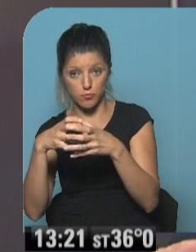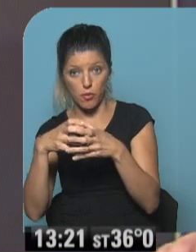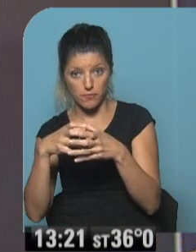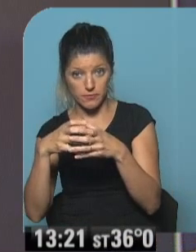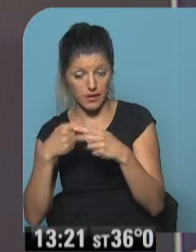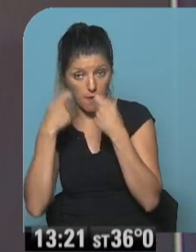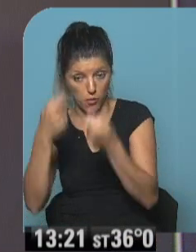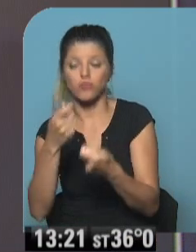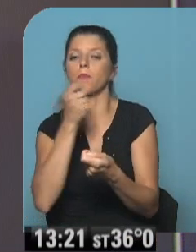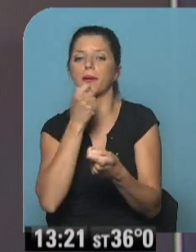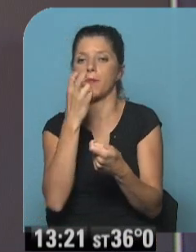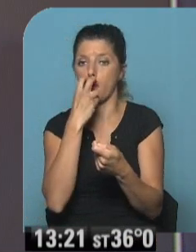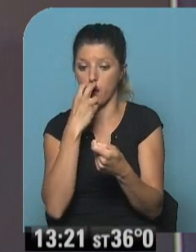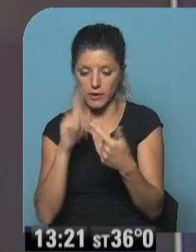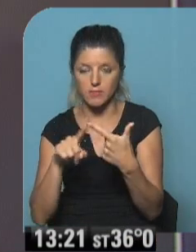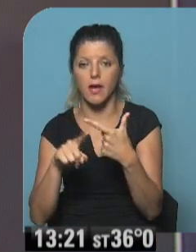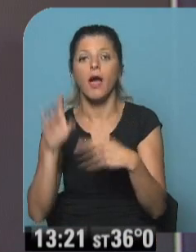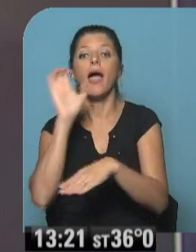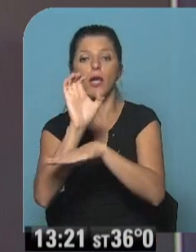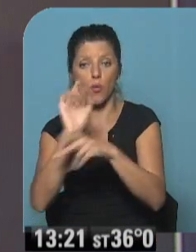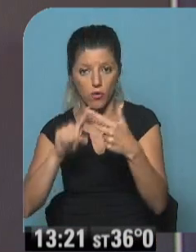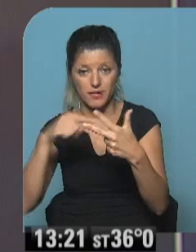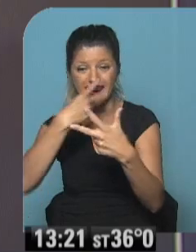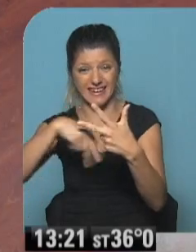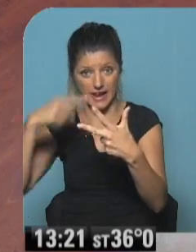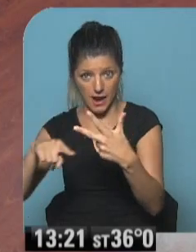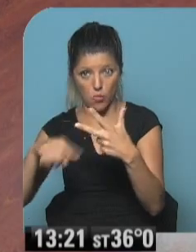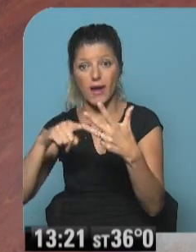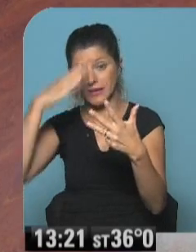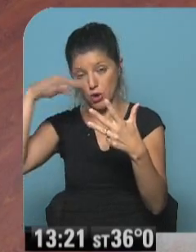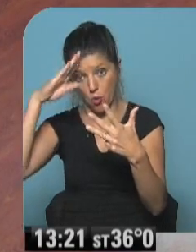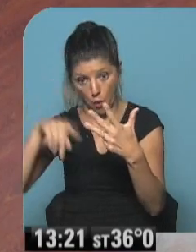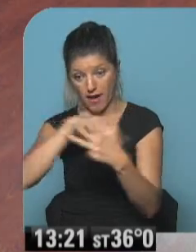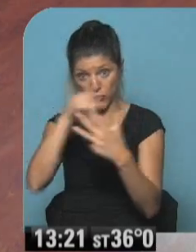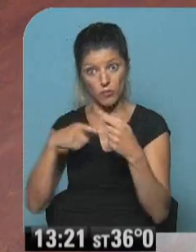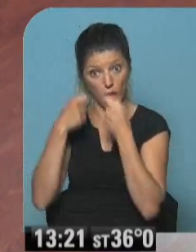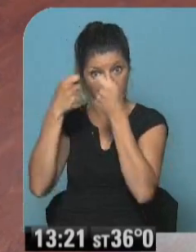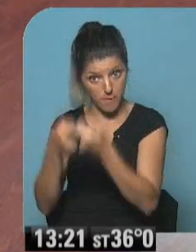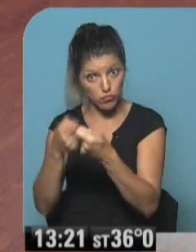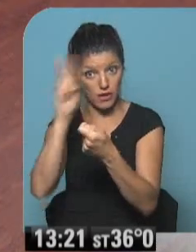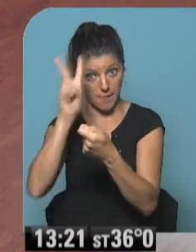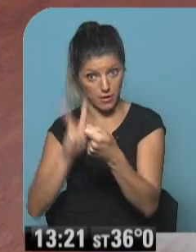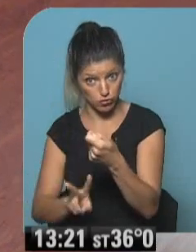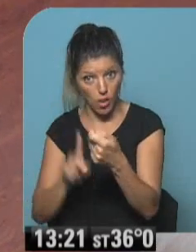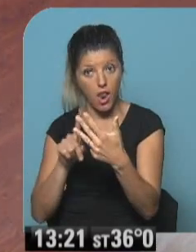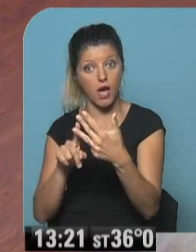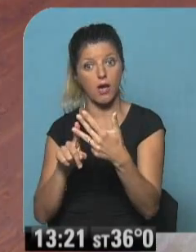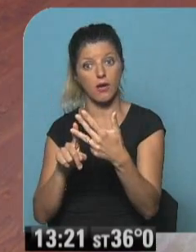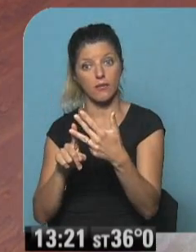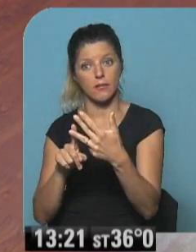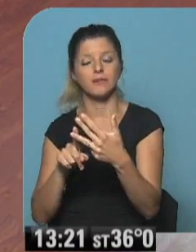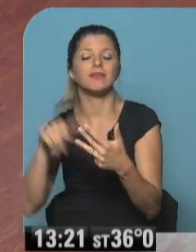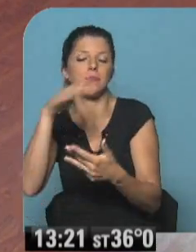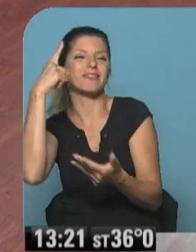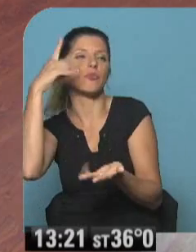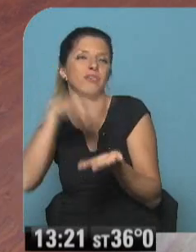formado por Bolivia, por Ecuador y por Nicaragua, son países, y por Cuba, son países más chicos, de menor gravitación demográfica, económica, Ecuador etcétera. hoy un